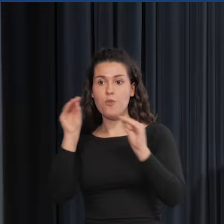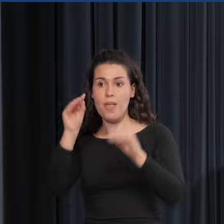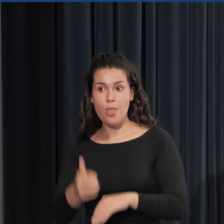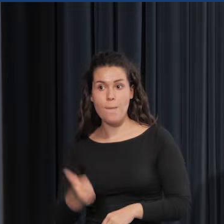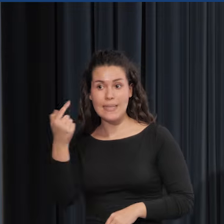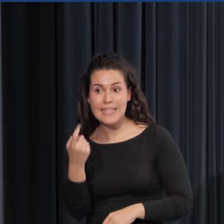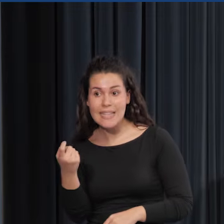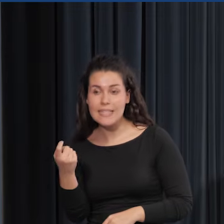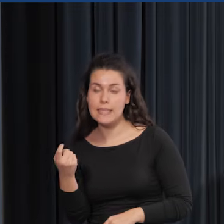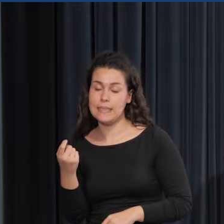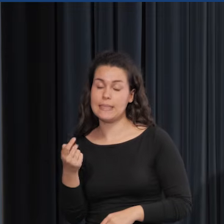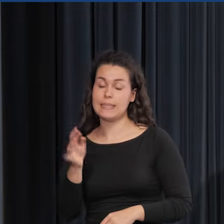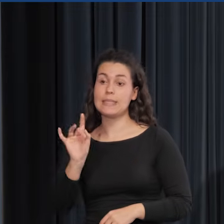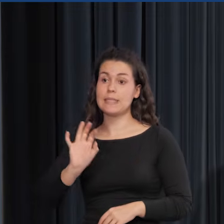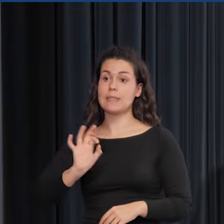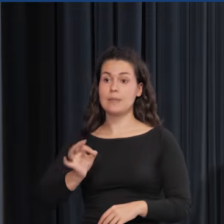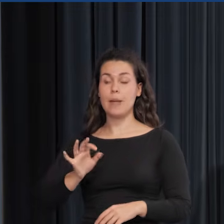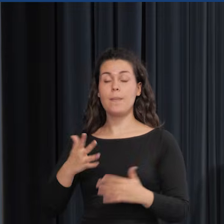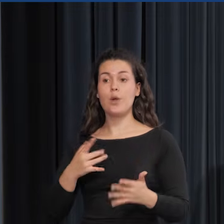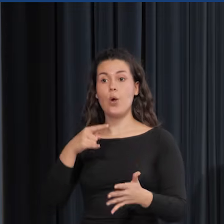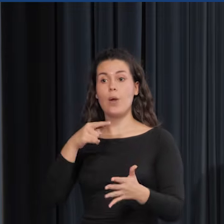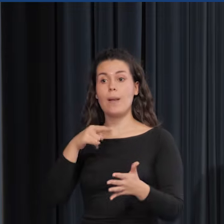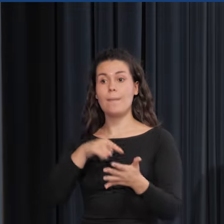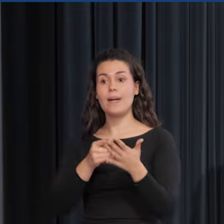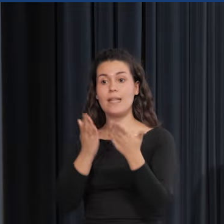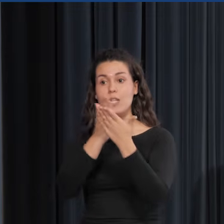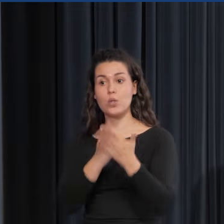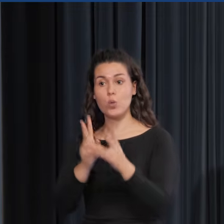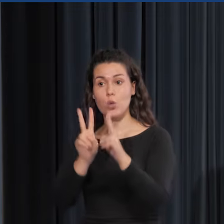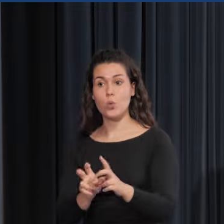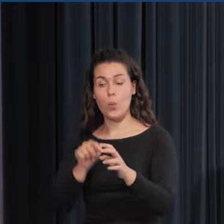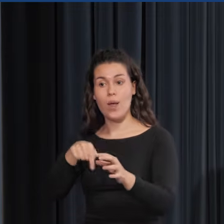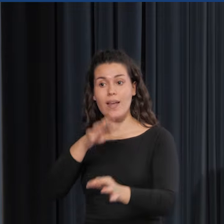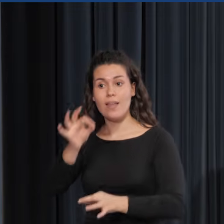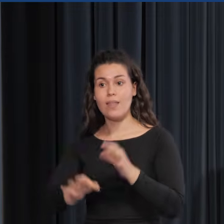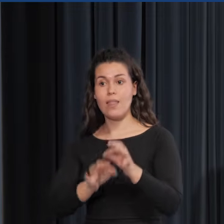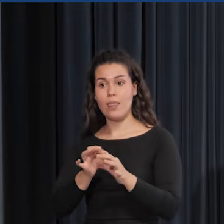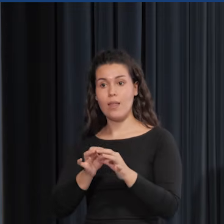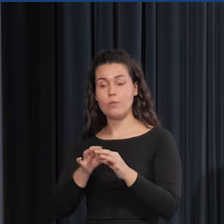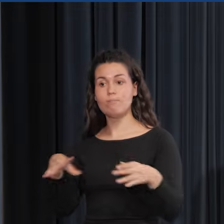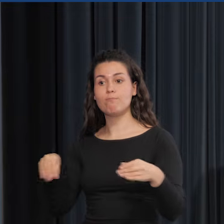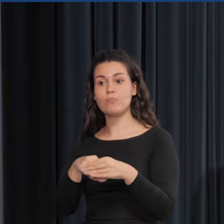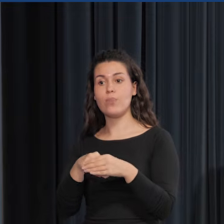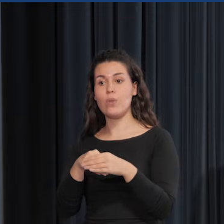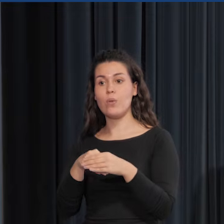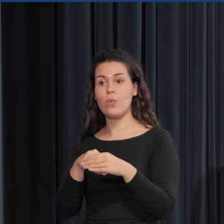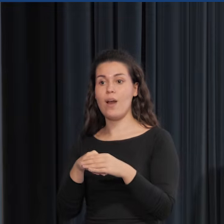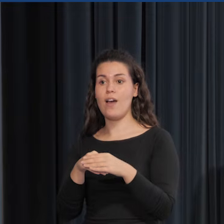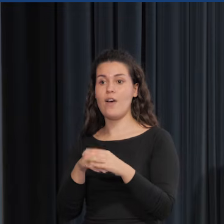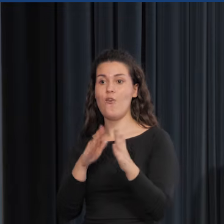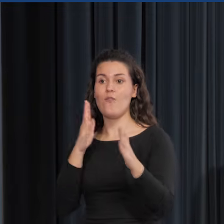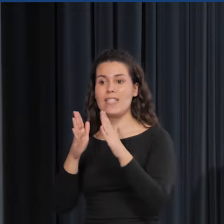sí, pero bueno, es verdad que el nuevo plan de estudios del ciclo incorpora la fase de formación en